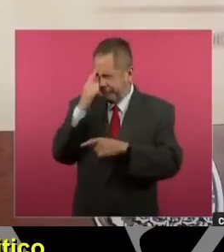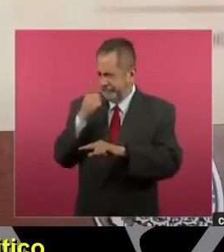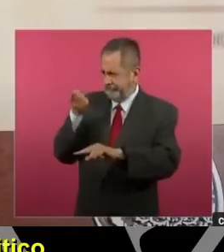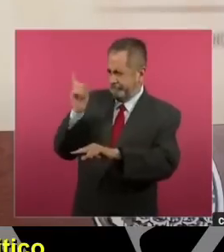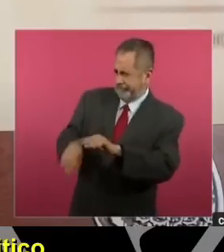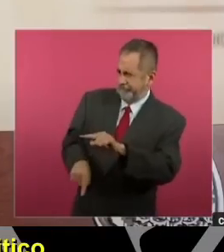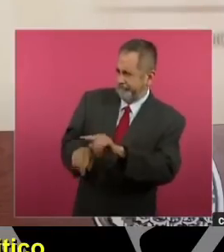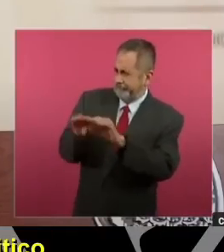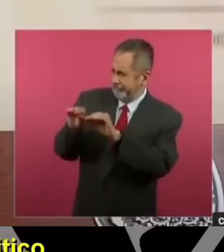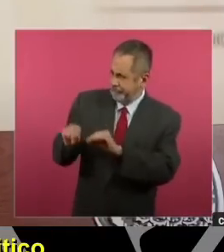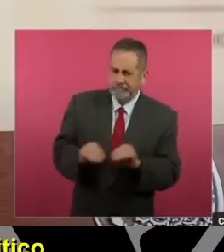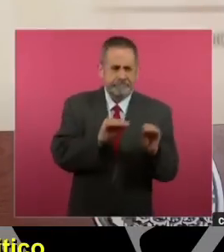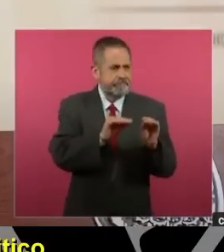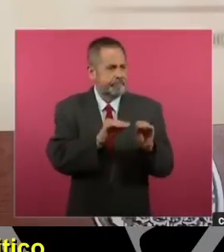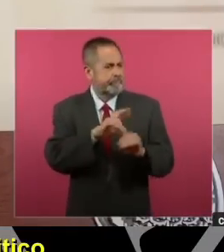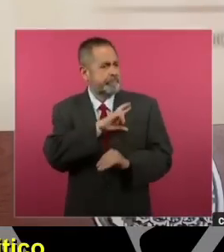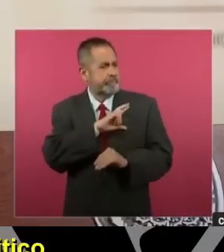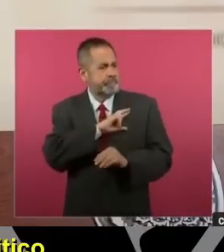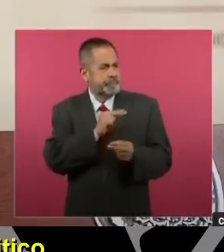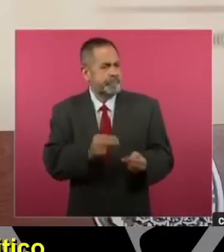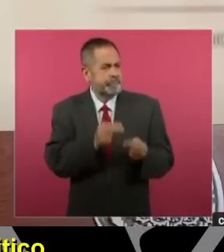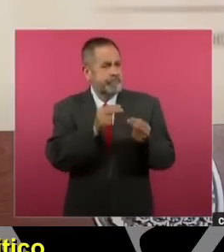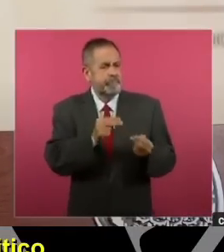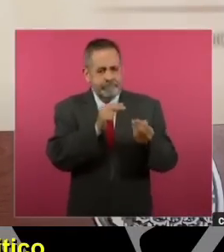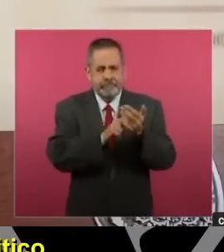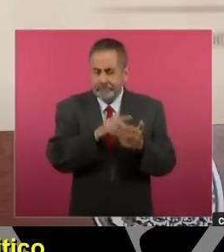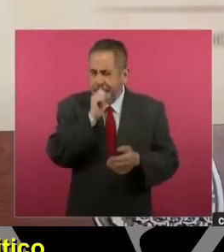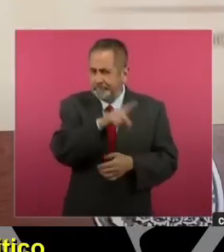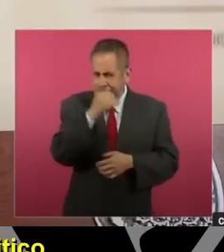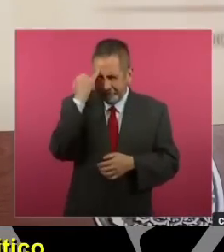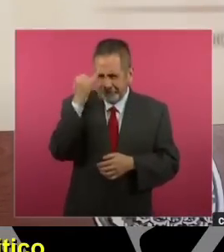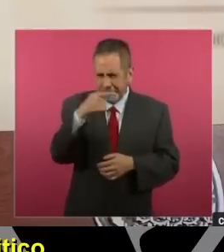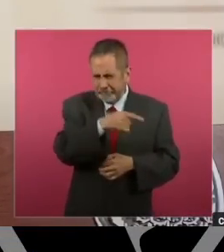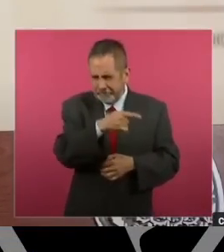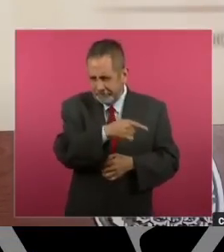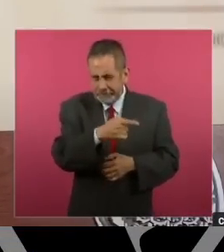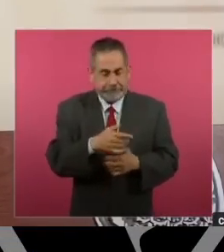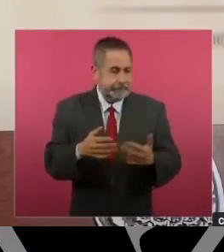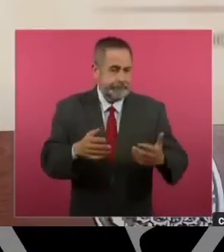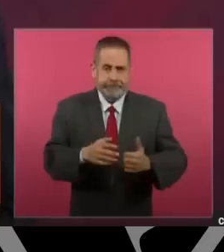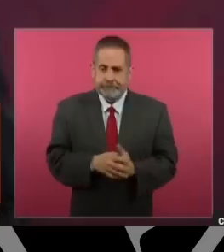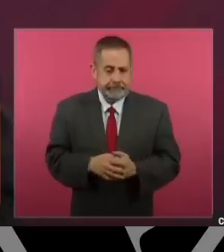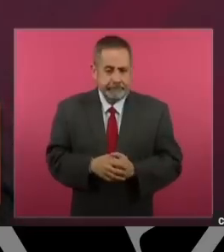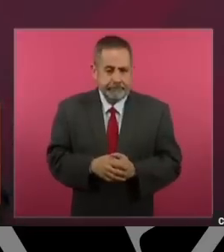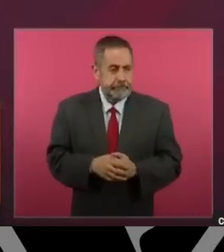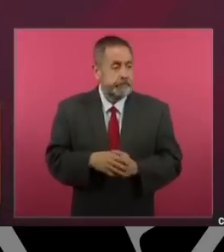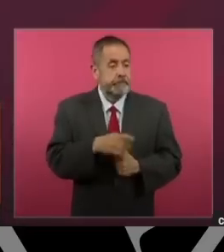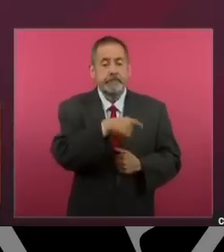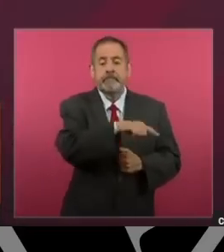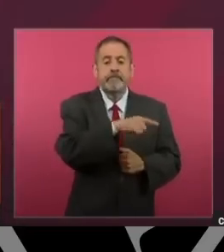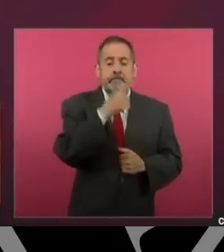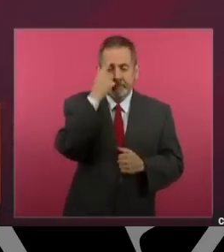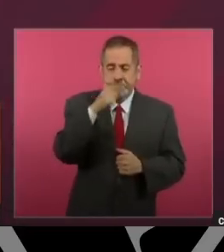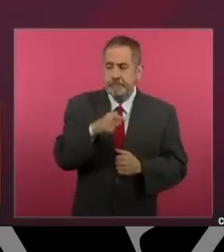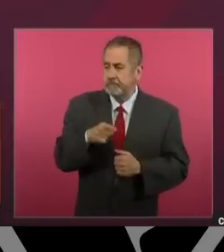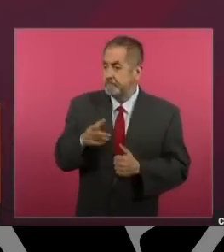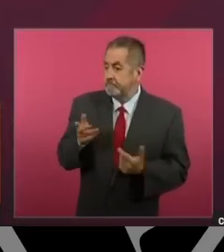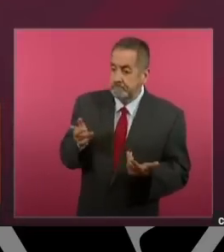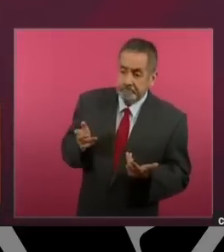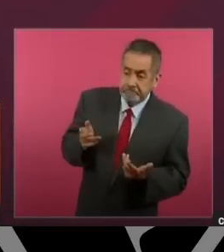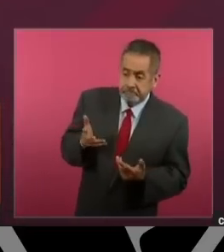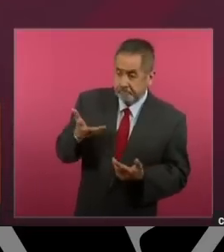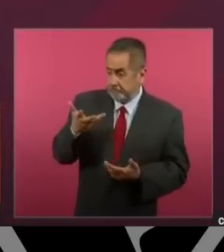de la educación con el propósito de que estudiaran